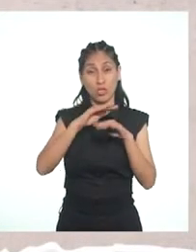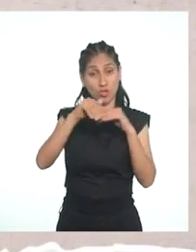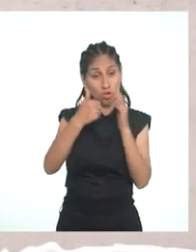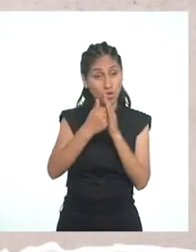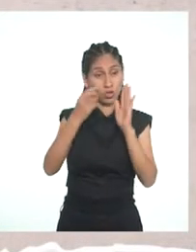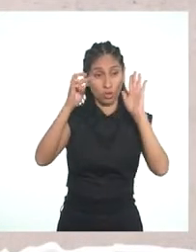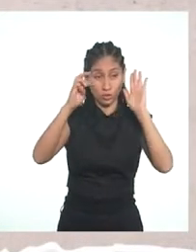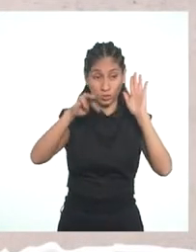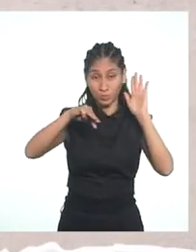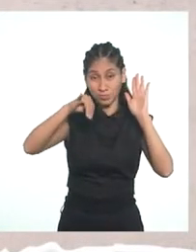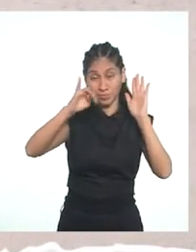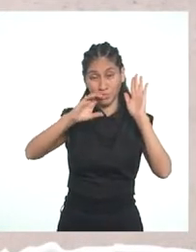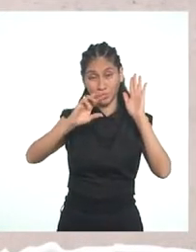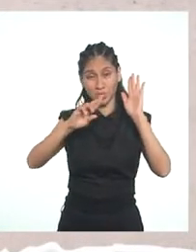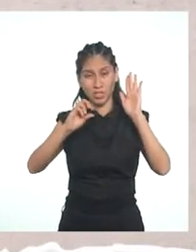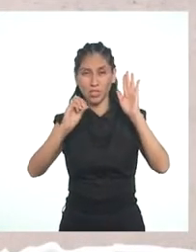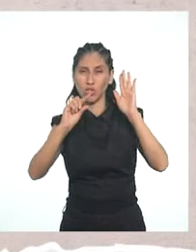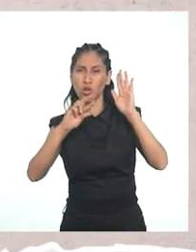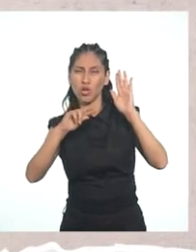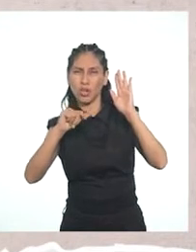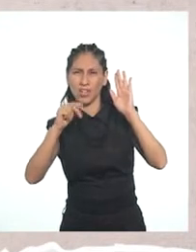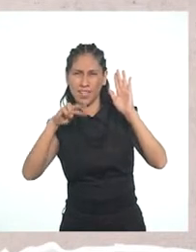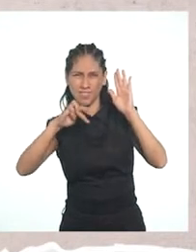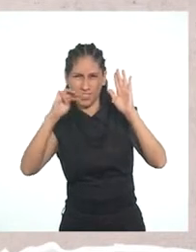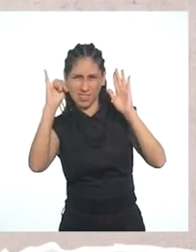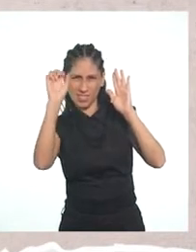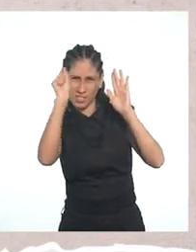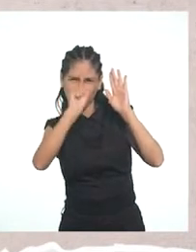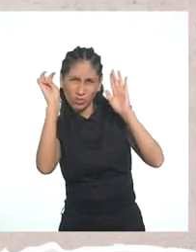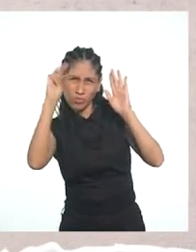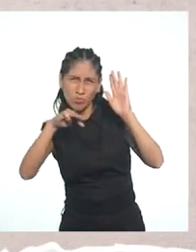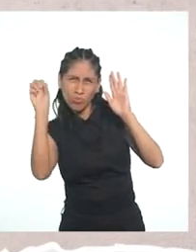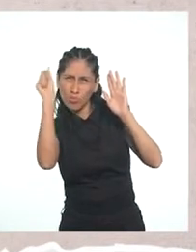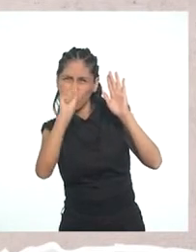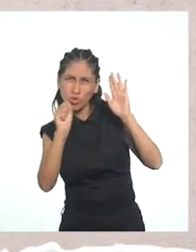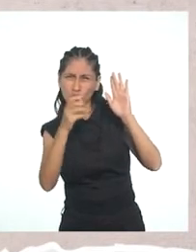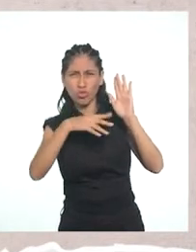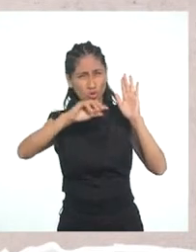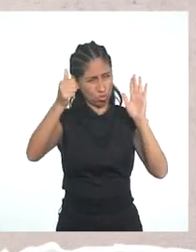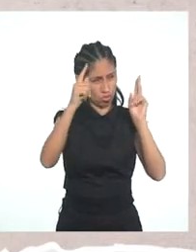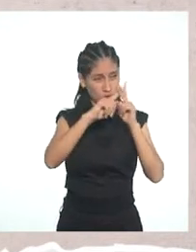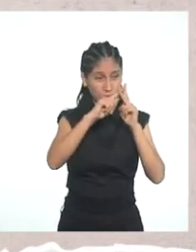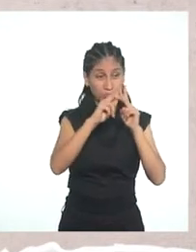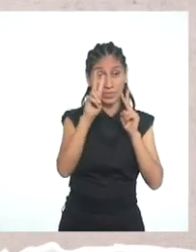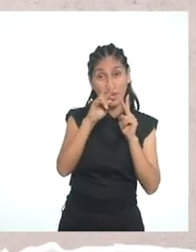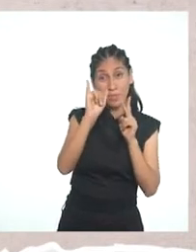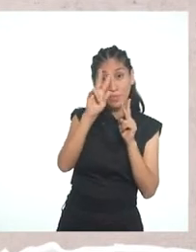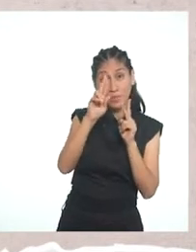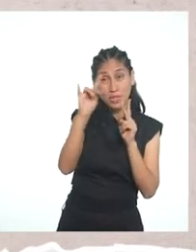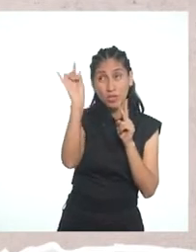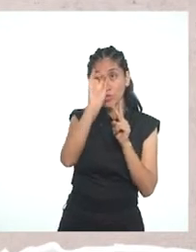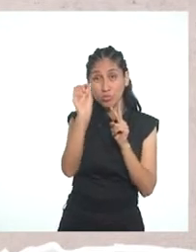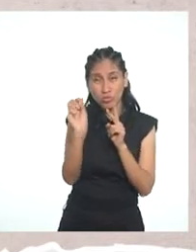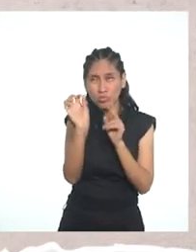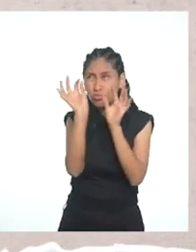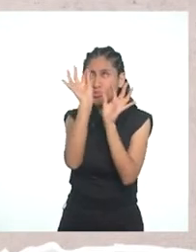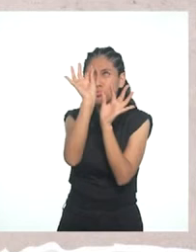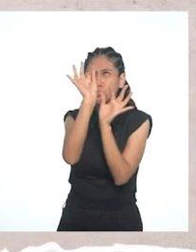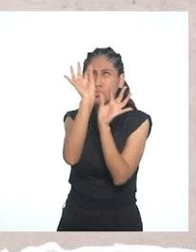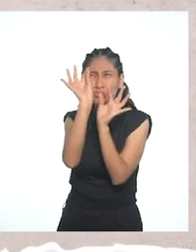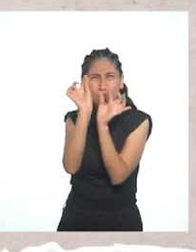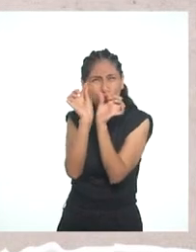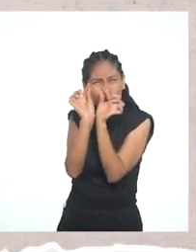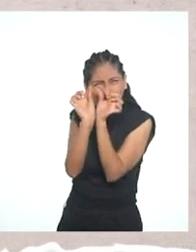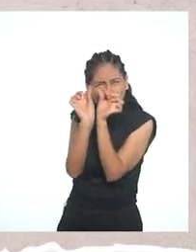de los microorganismos con el tamaño del átomo. El virus es el microorganismo más pequeño. Luego le sigue